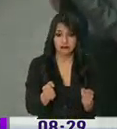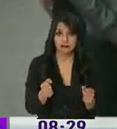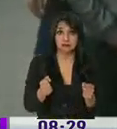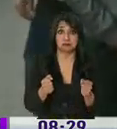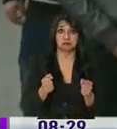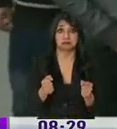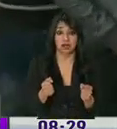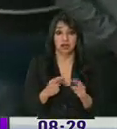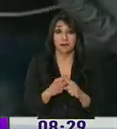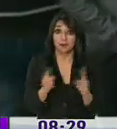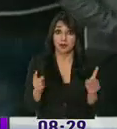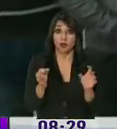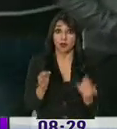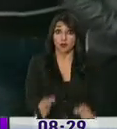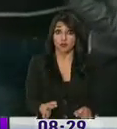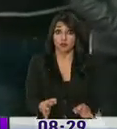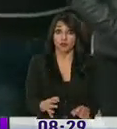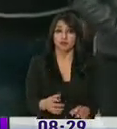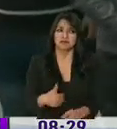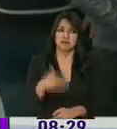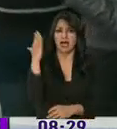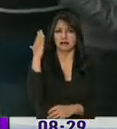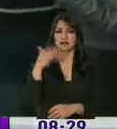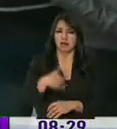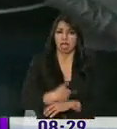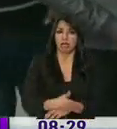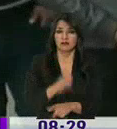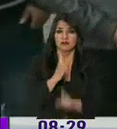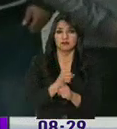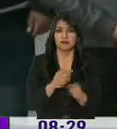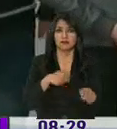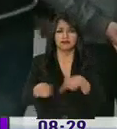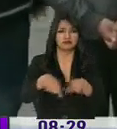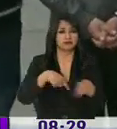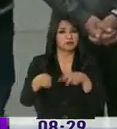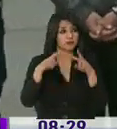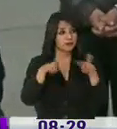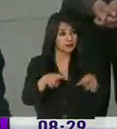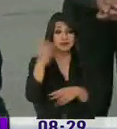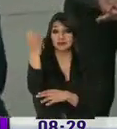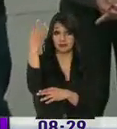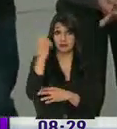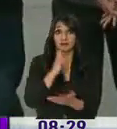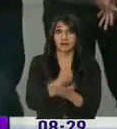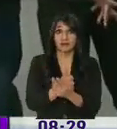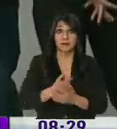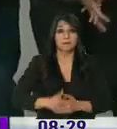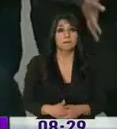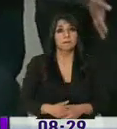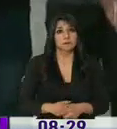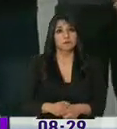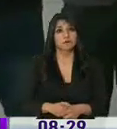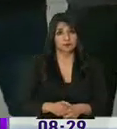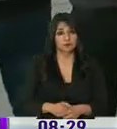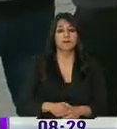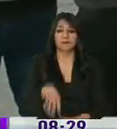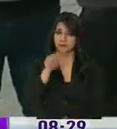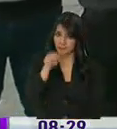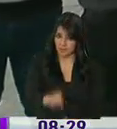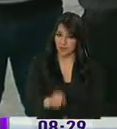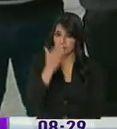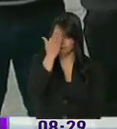pero entiendo que cuando hay horas pico, la verdad es que no se puede ver el semáforo que está en el parterre central. Sí, buenos